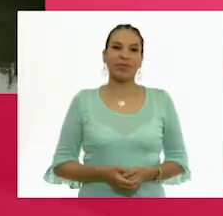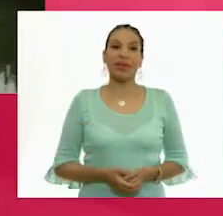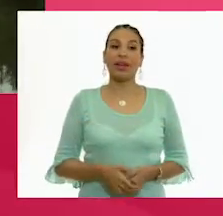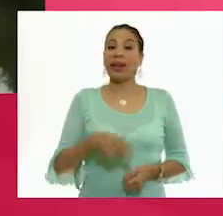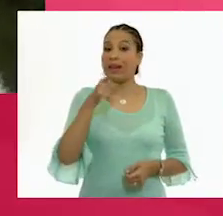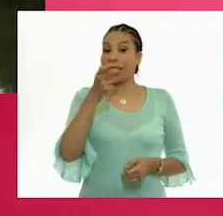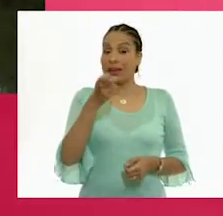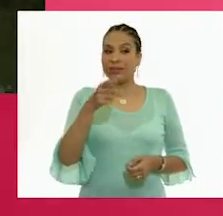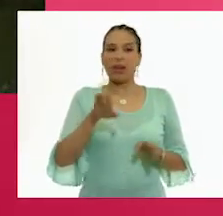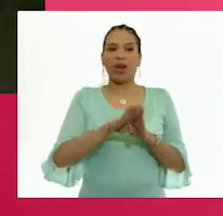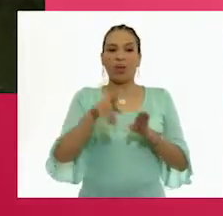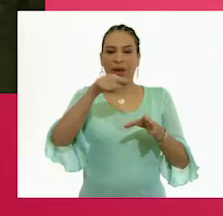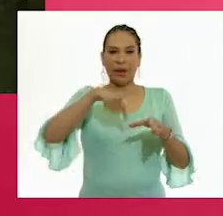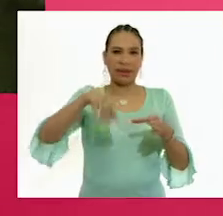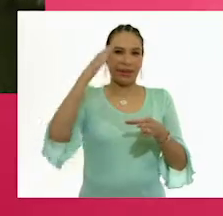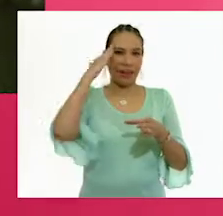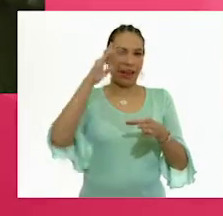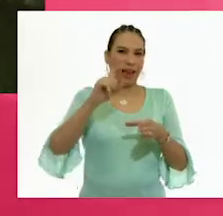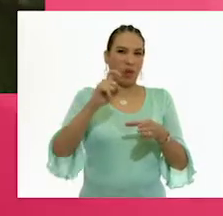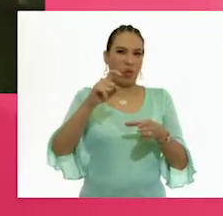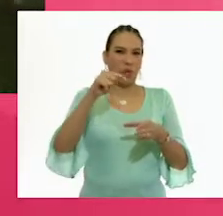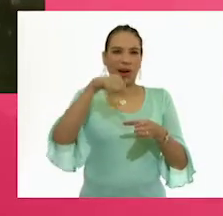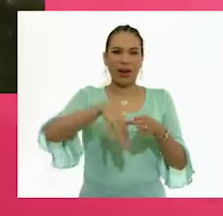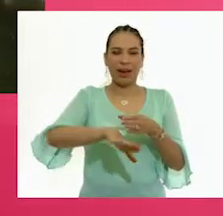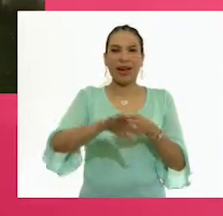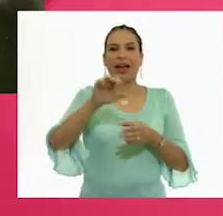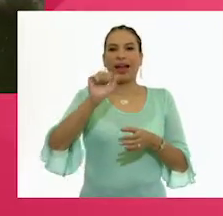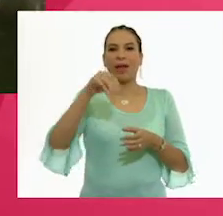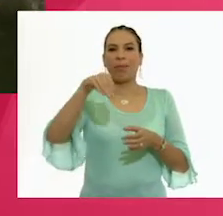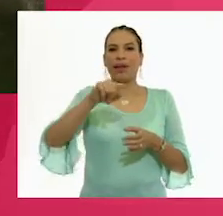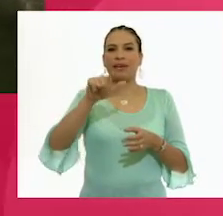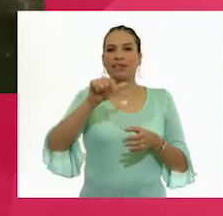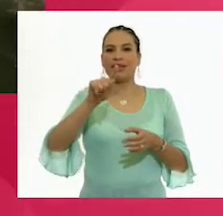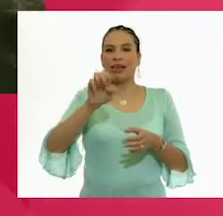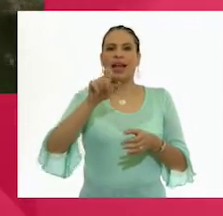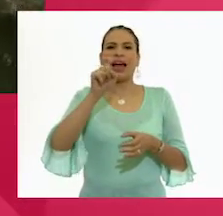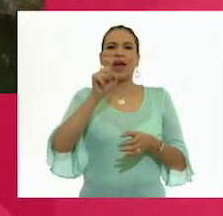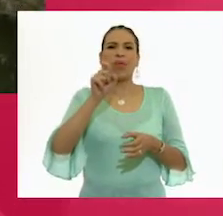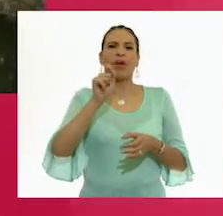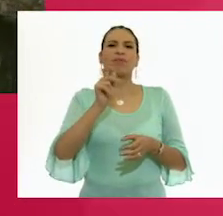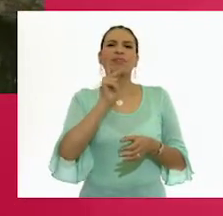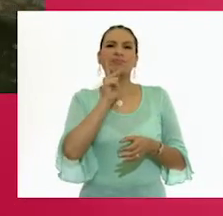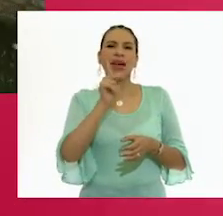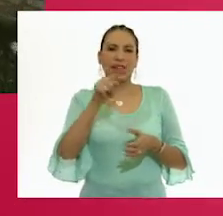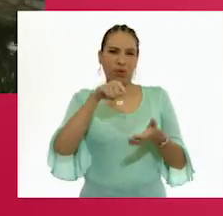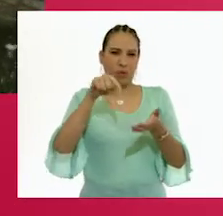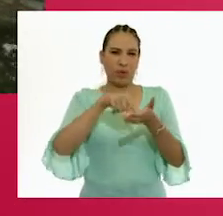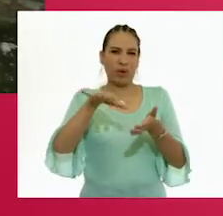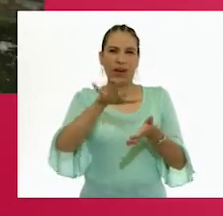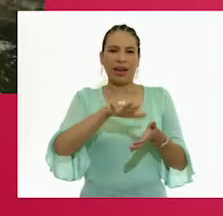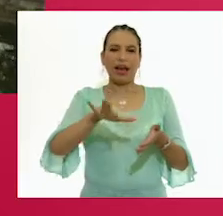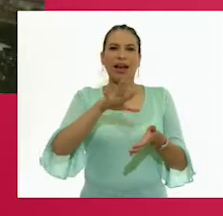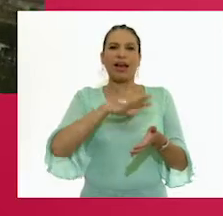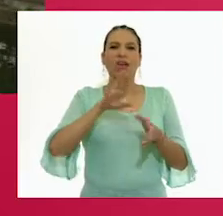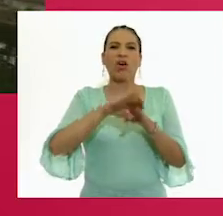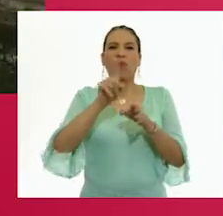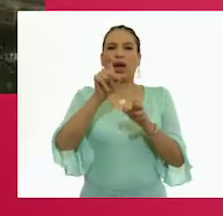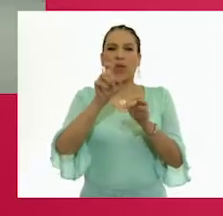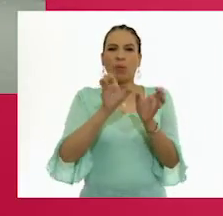Esta es la caja de agua Amaxtle, palabra náhuatl que significa lugar en donde se divide el